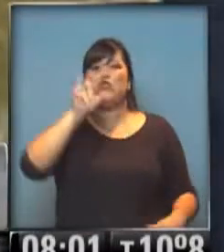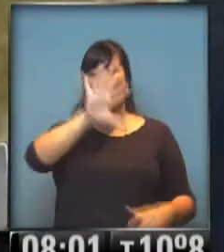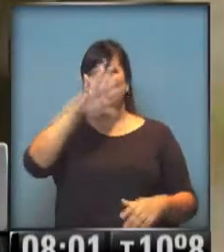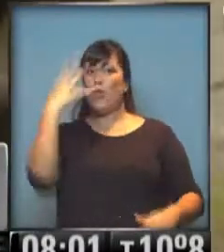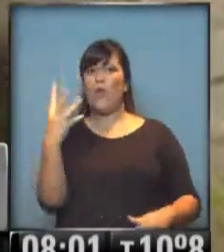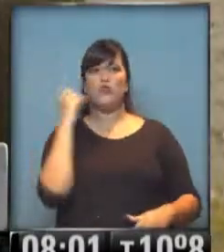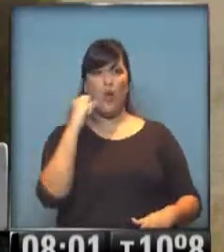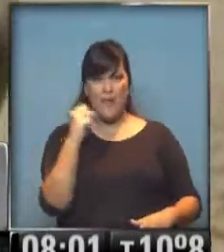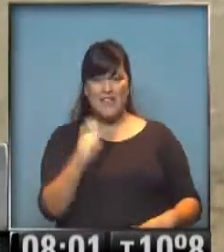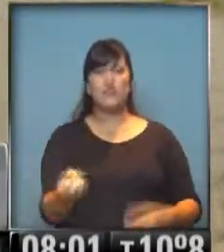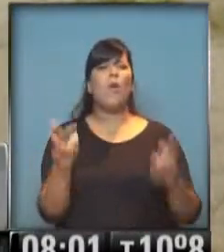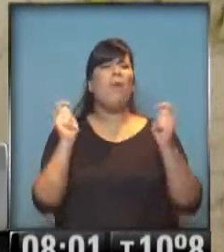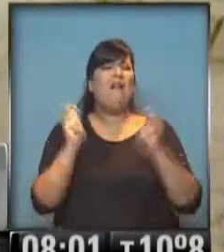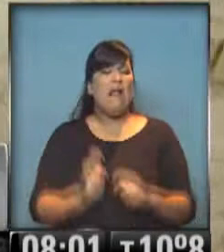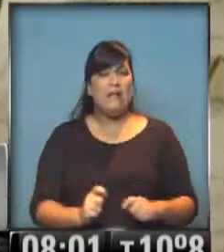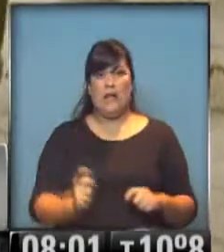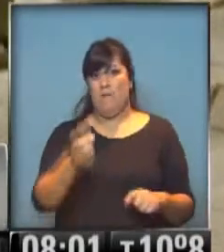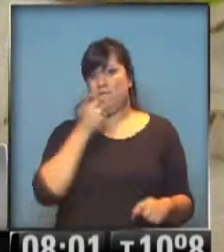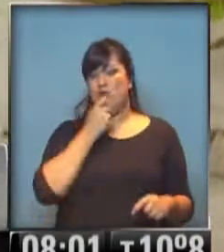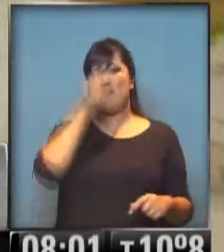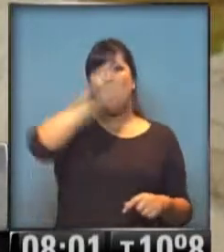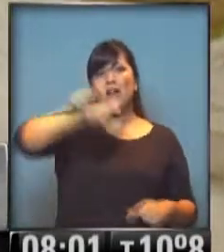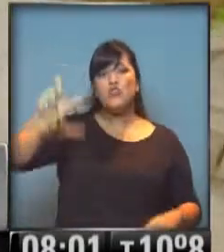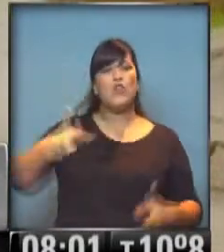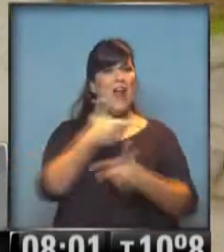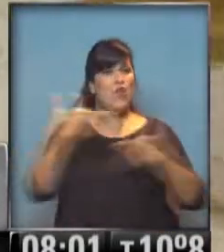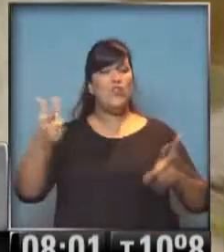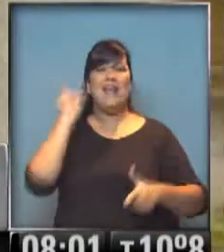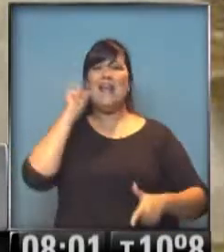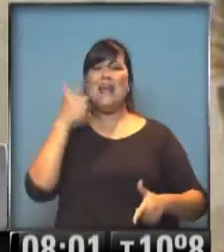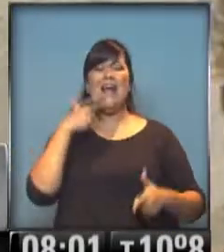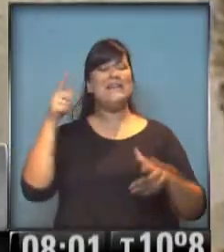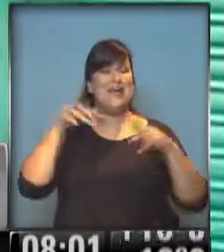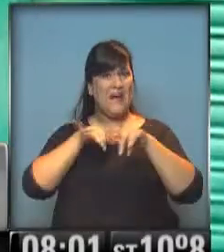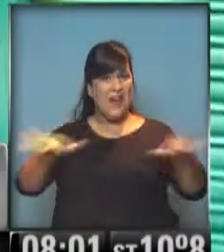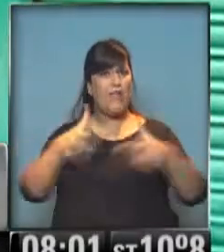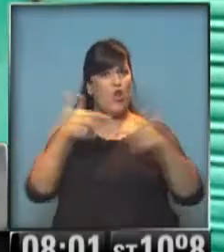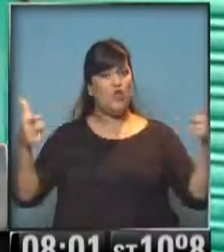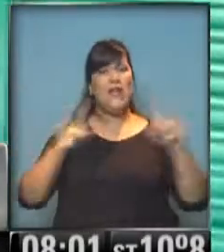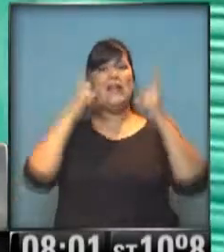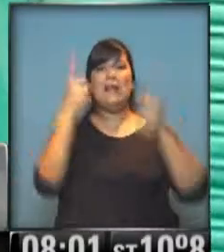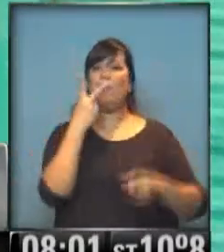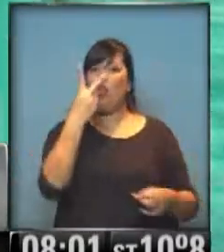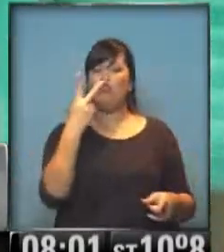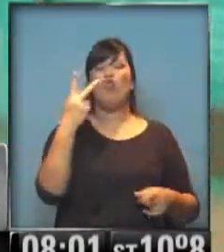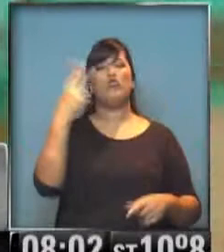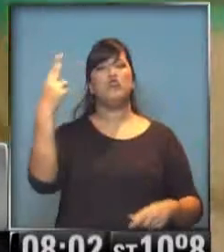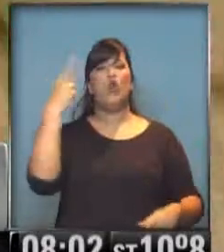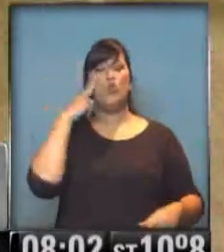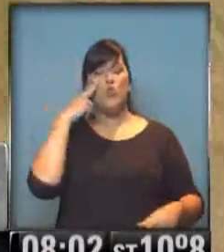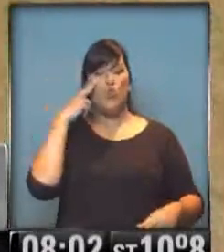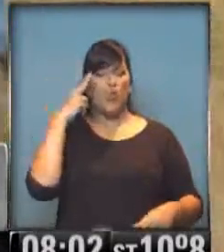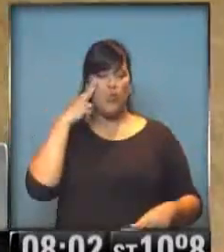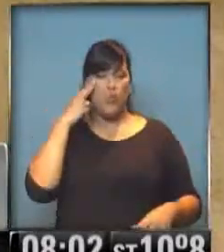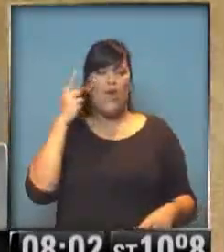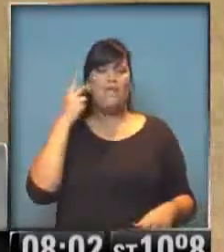serán todos aquellos que no tengan acceso a gas de red y que perciban hasta dos salarios mínimos 9 mil 432